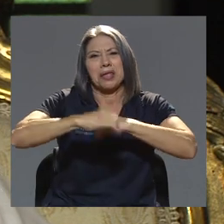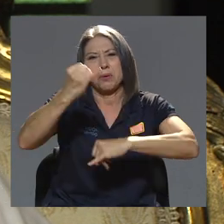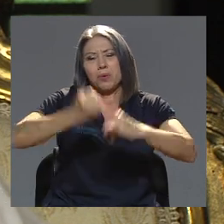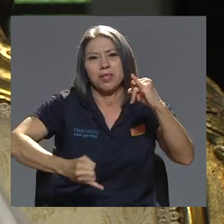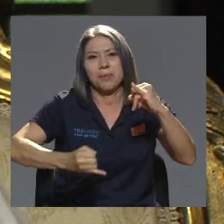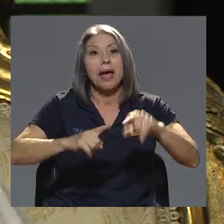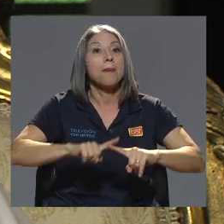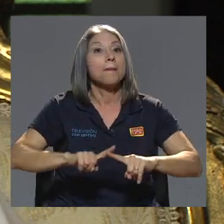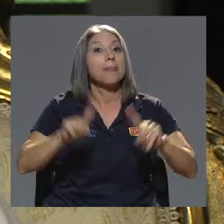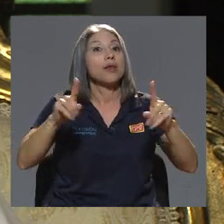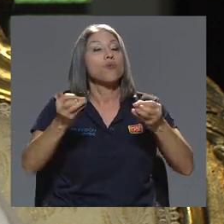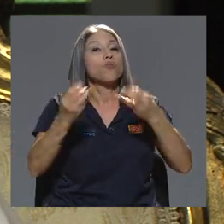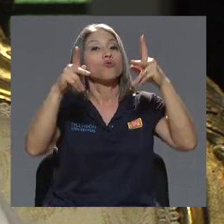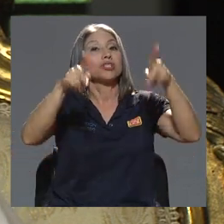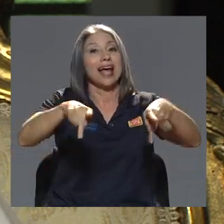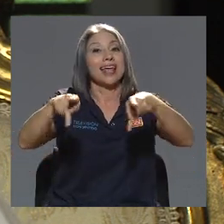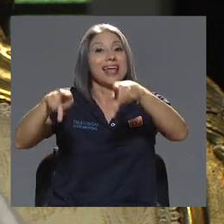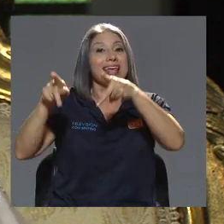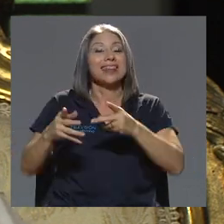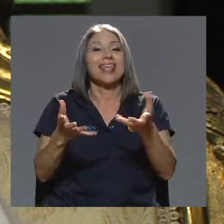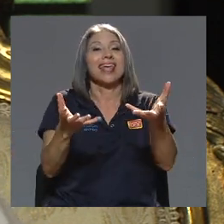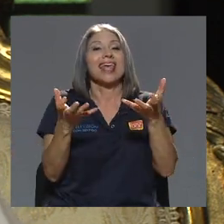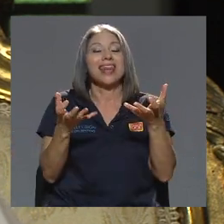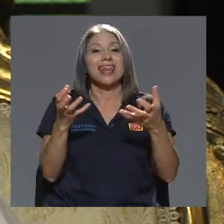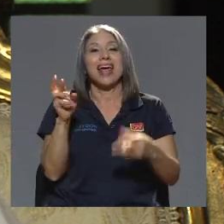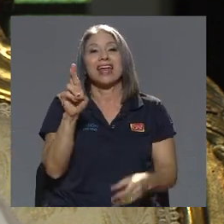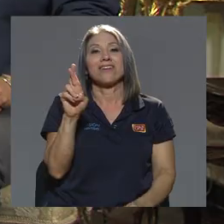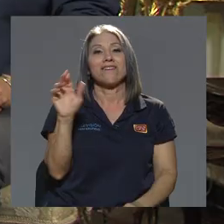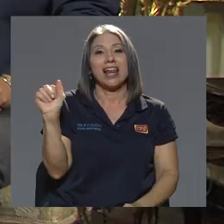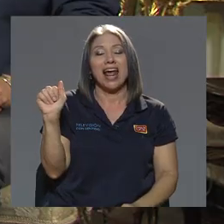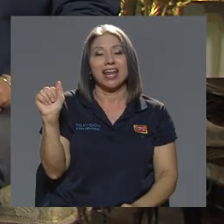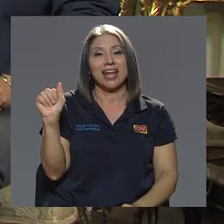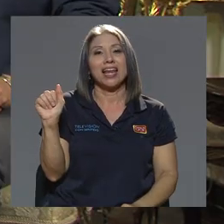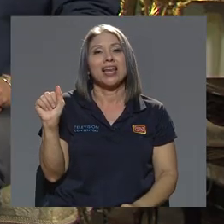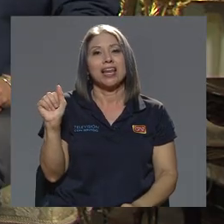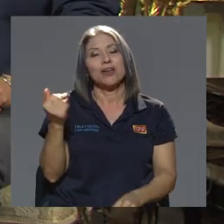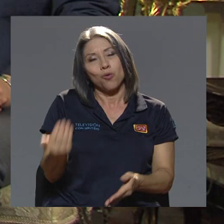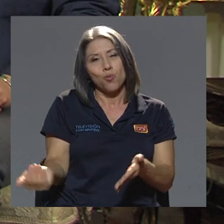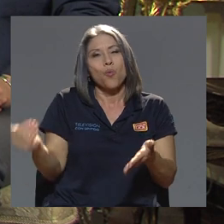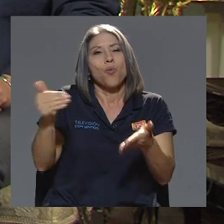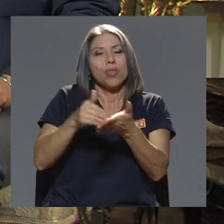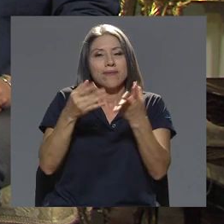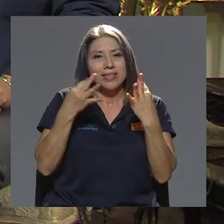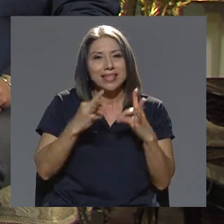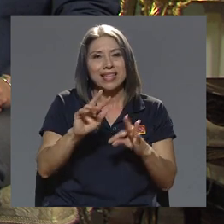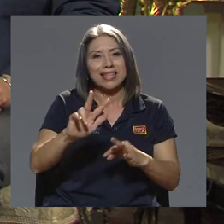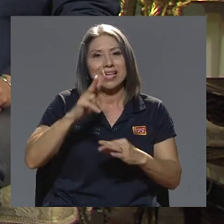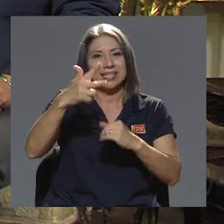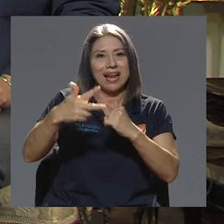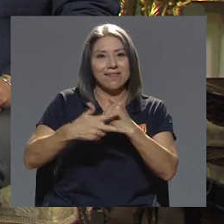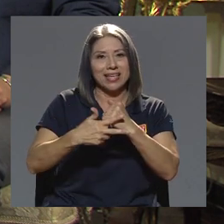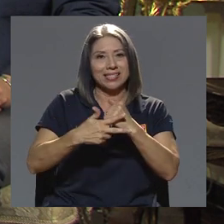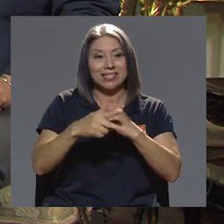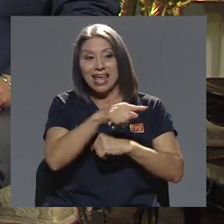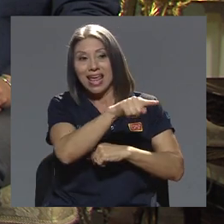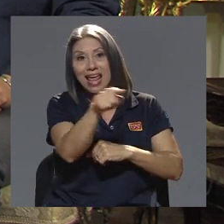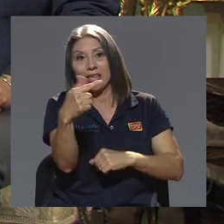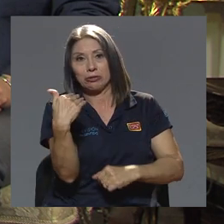base, quería que Rafael Ángel optara una tercera vez. Y entonces me pidieron que les